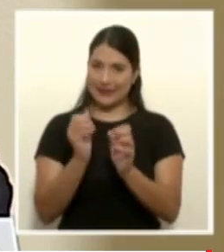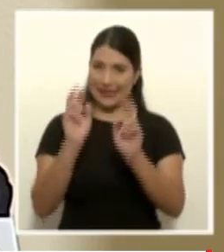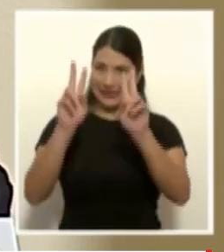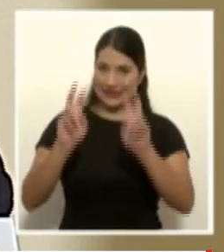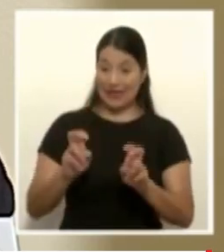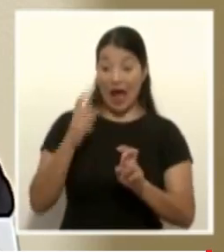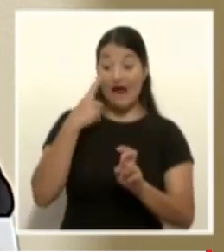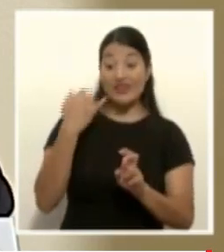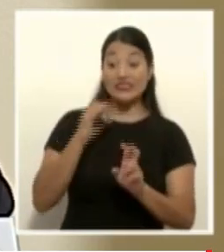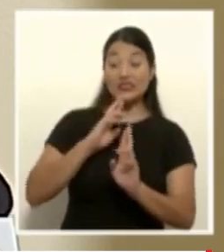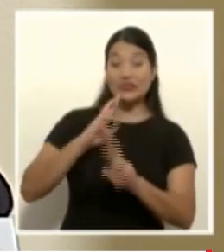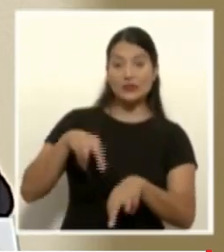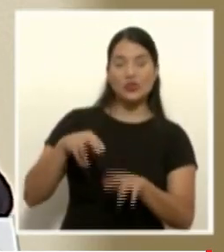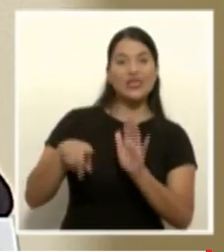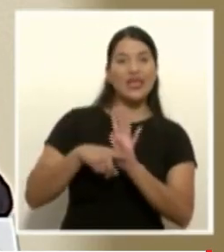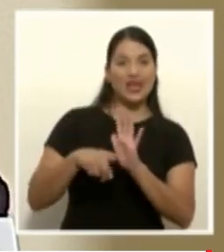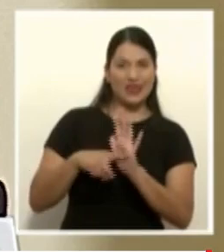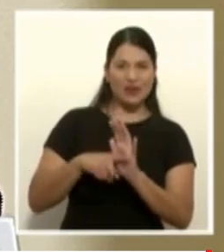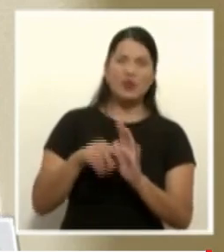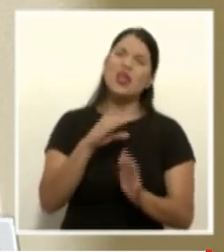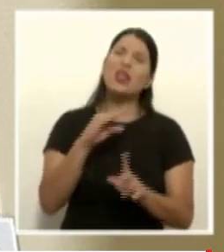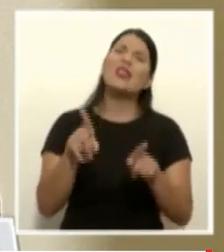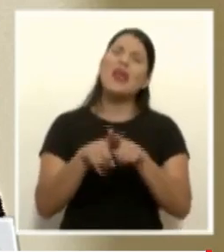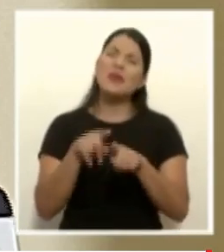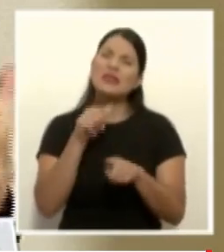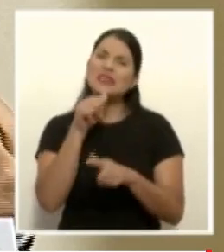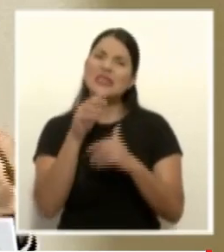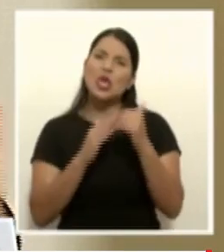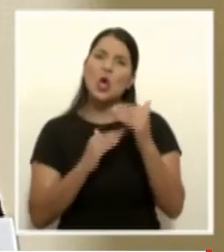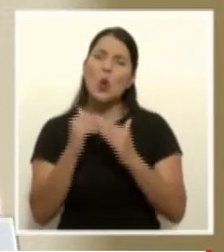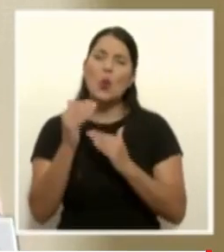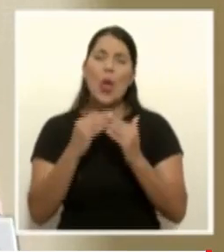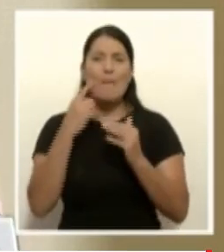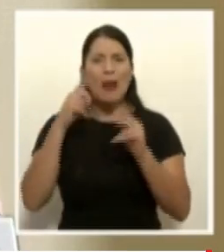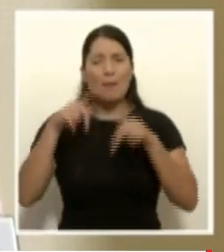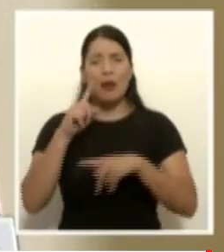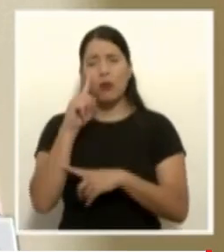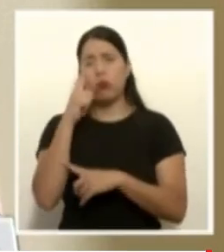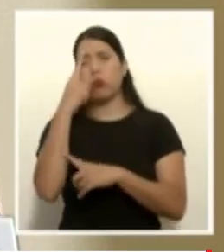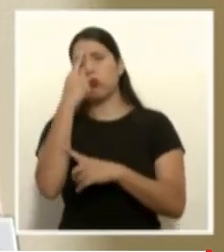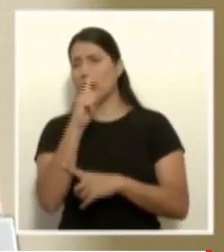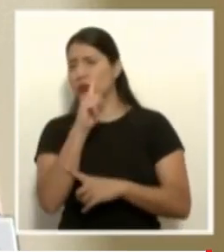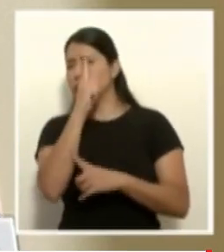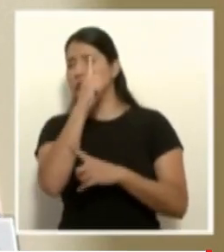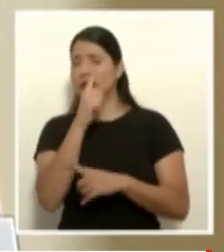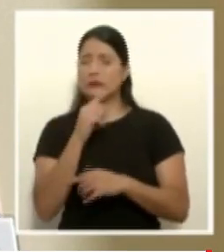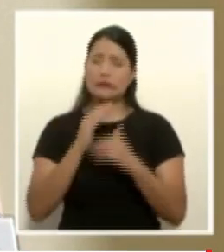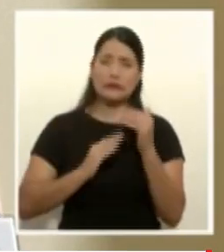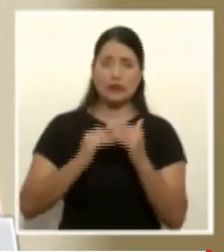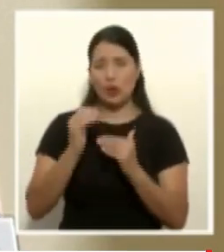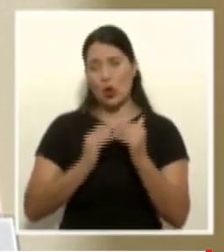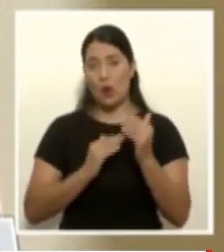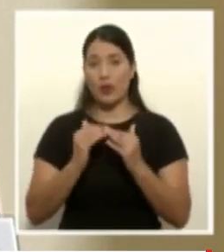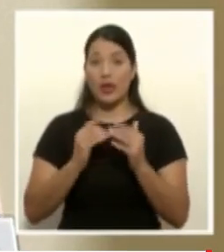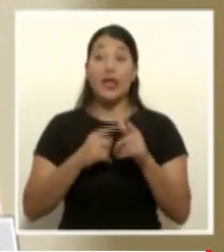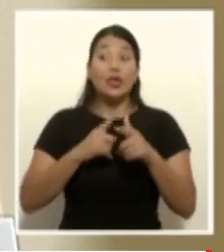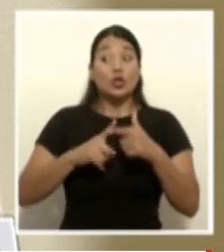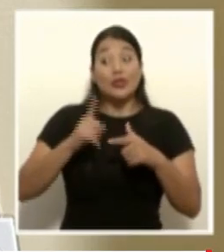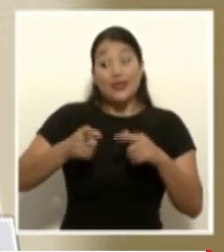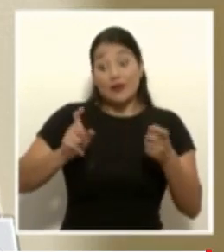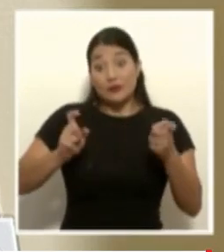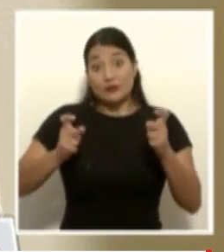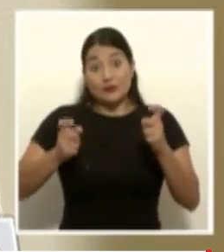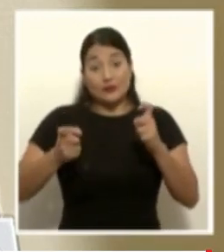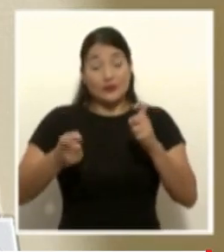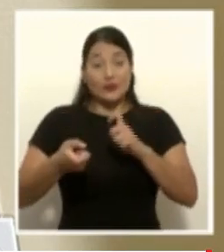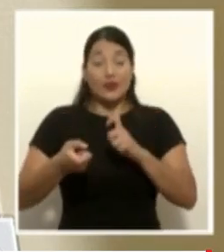prueba, ¿verdad?, que es incómoda también para el paciente, hay que hacer las pruebas en el laboratorio, o sea, esto hay que ir evolucionando a